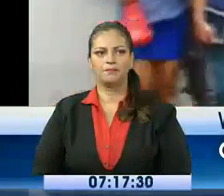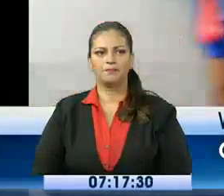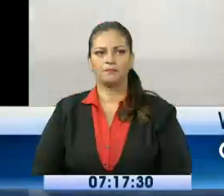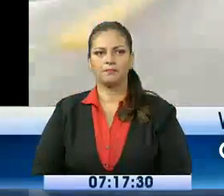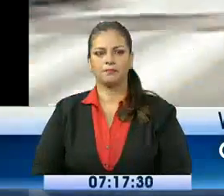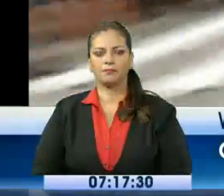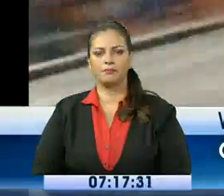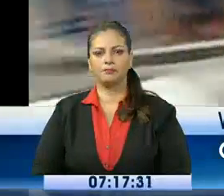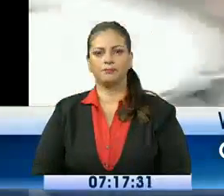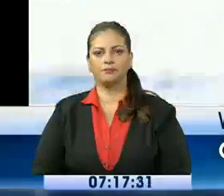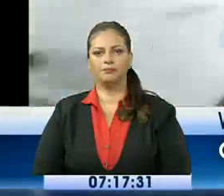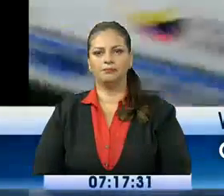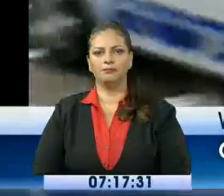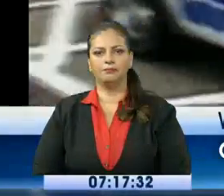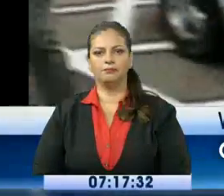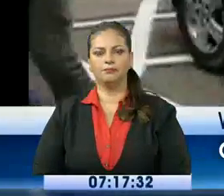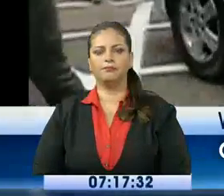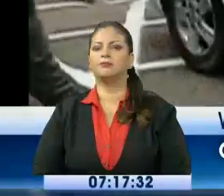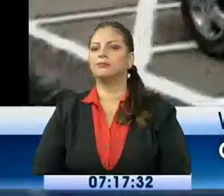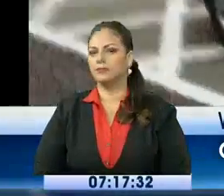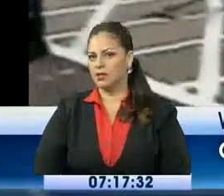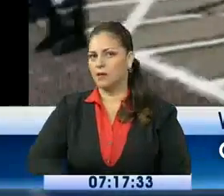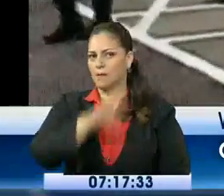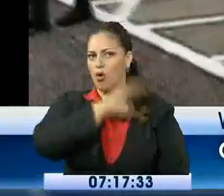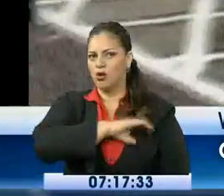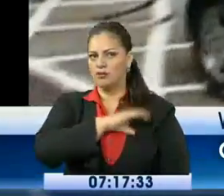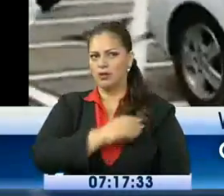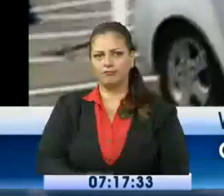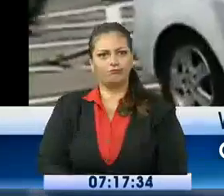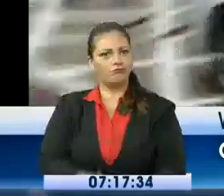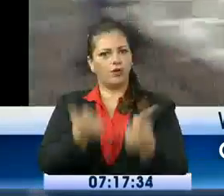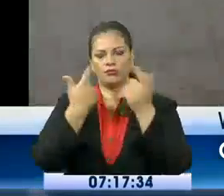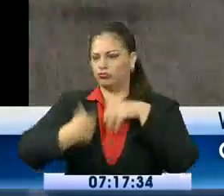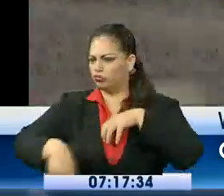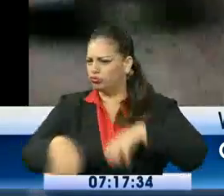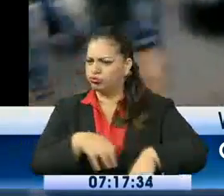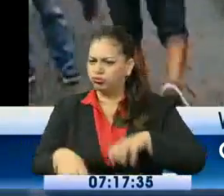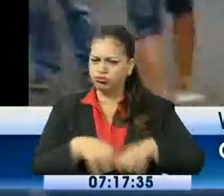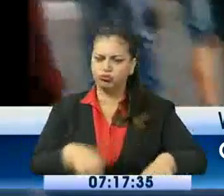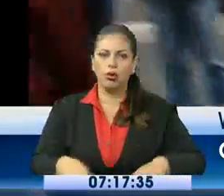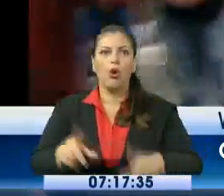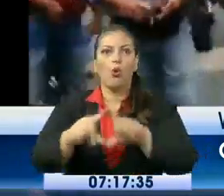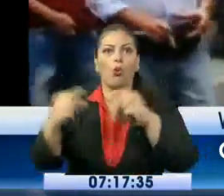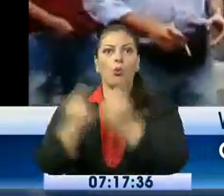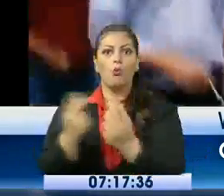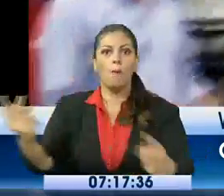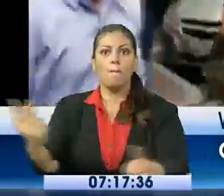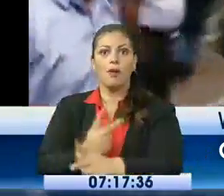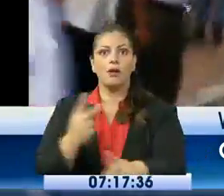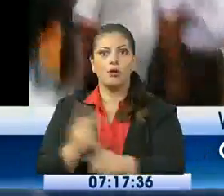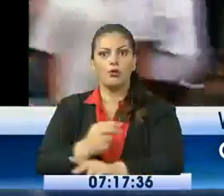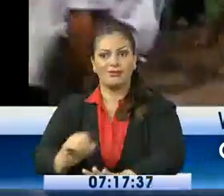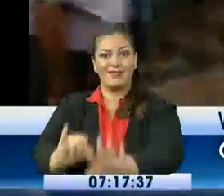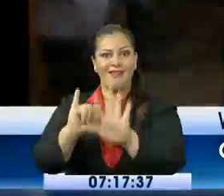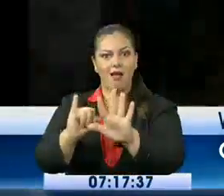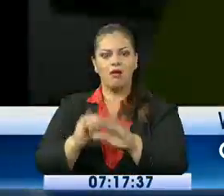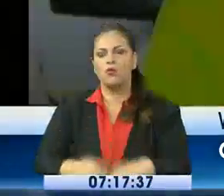Desarticuló y detuvo a una organización delictiva, en la cual el día de hoy